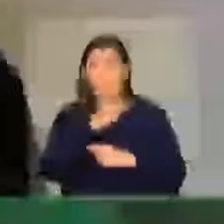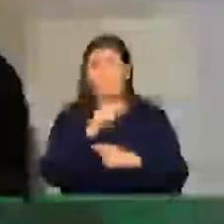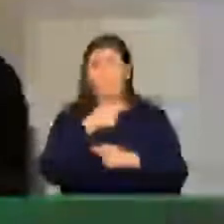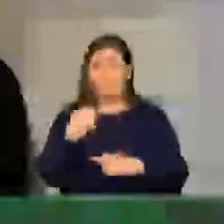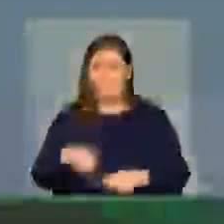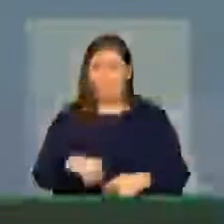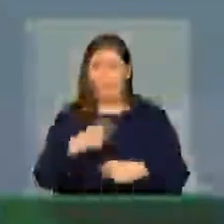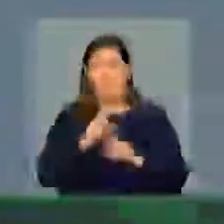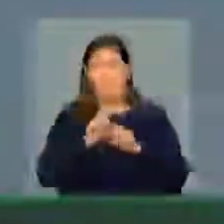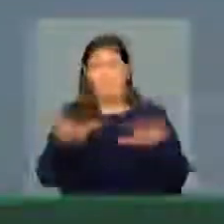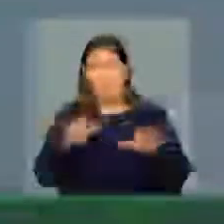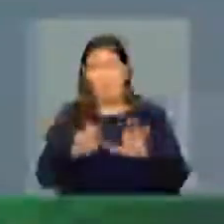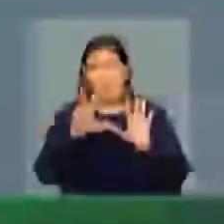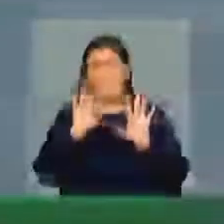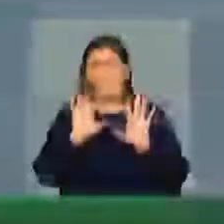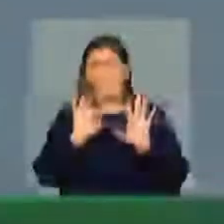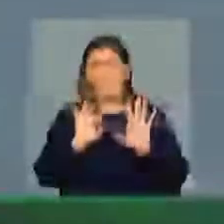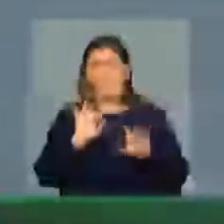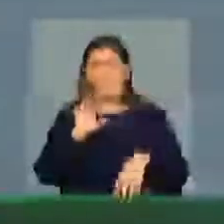ya se ha extendido a 80 naciones.